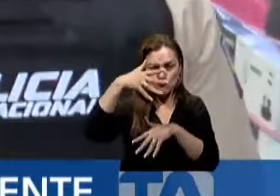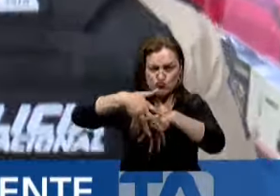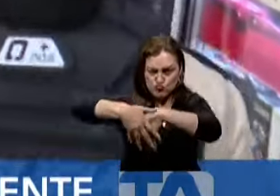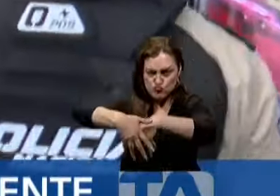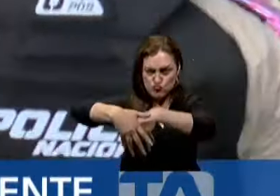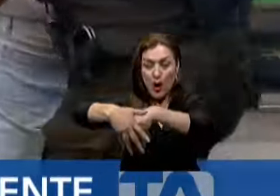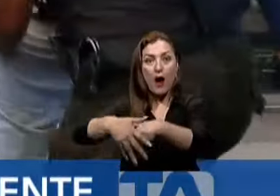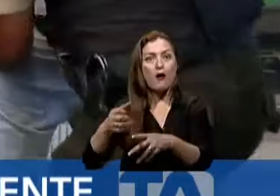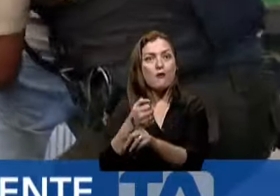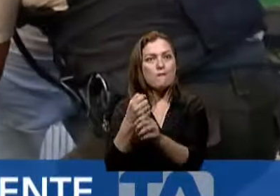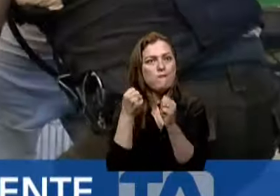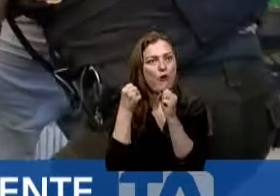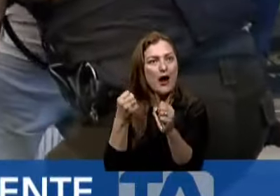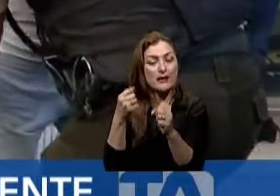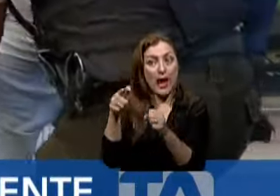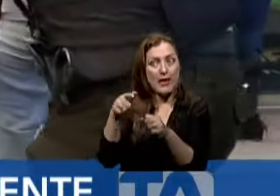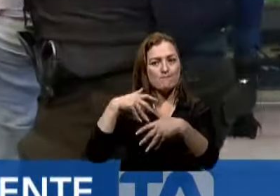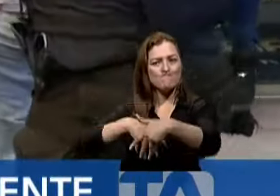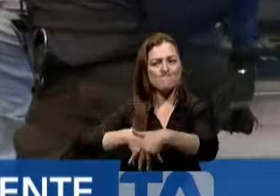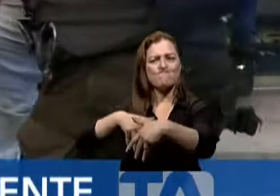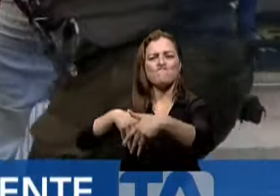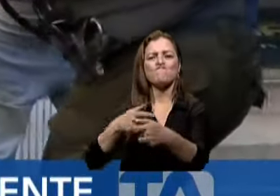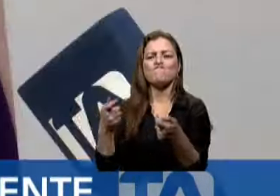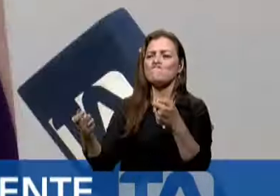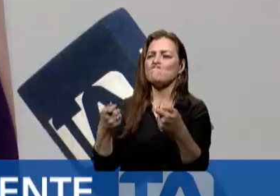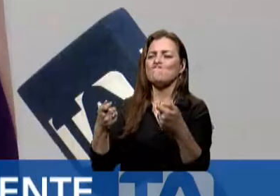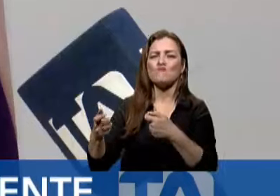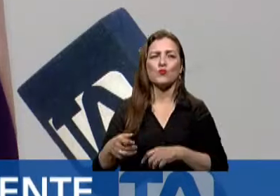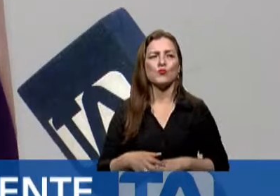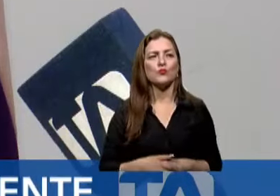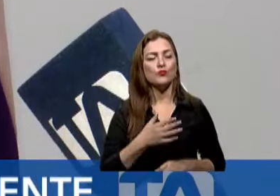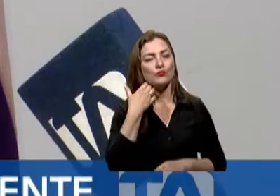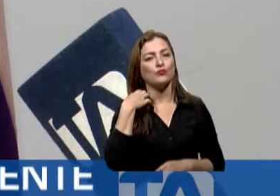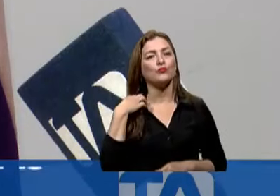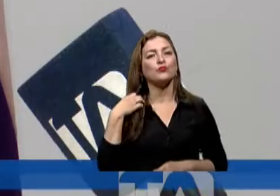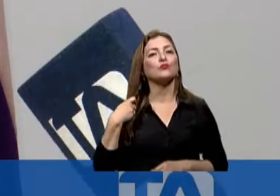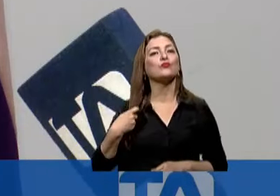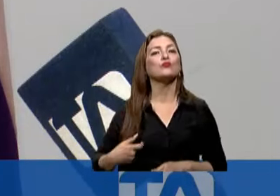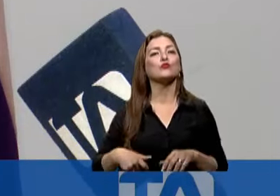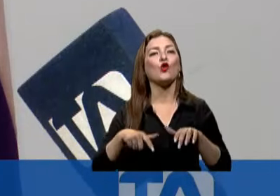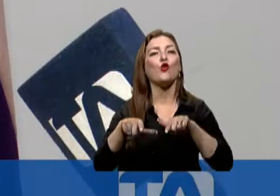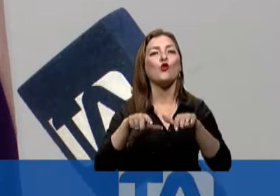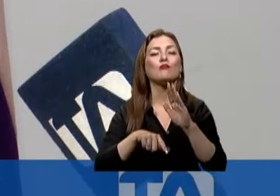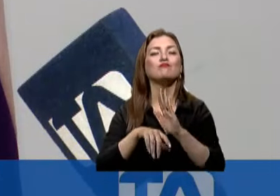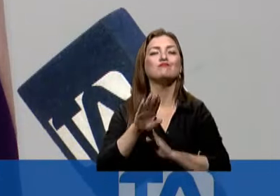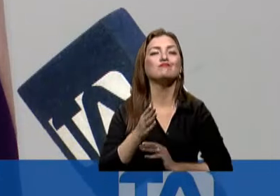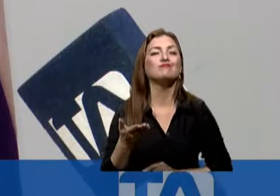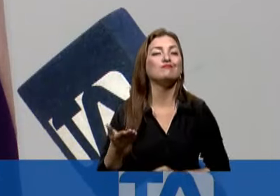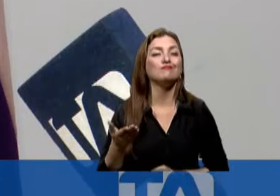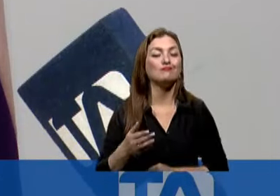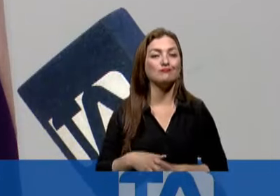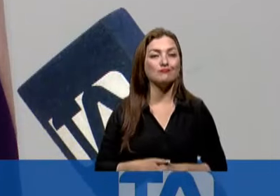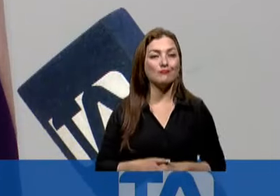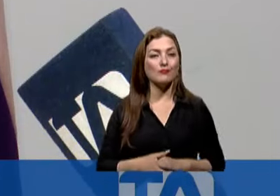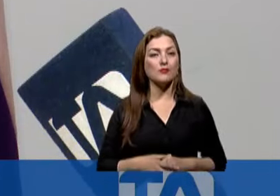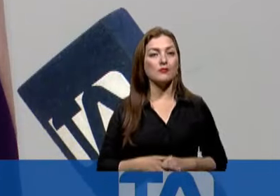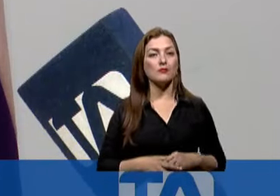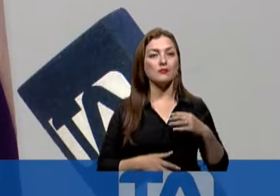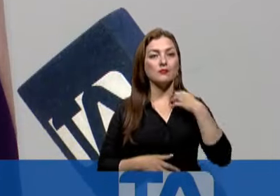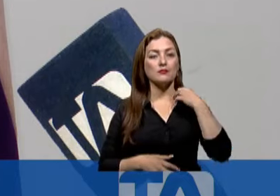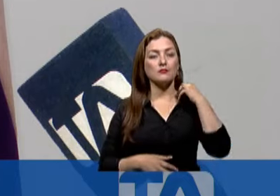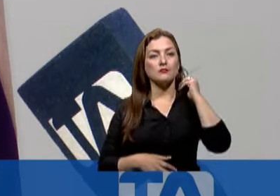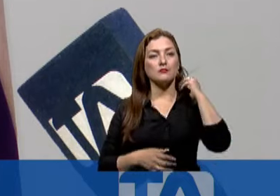las zonas más conflictivas y transitadas. Nos hemos enfocado en lugares donde existe mayor incidencia,